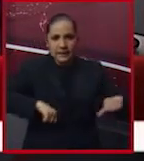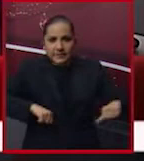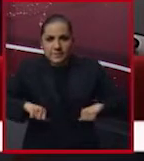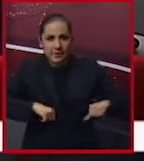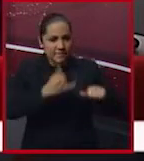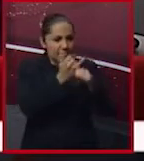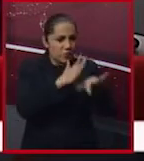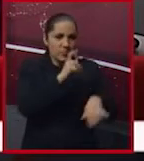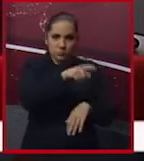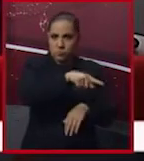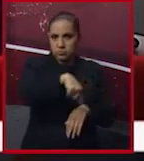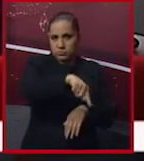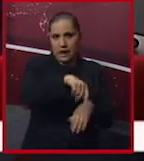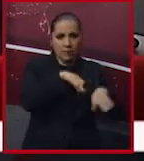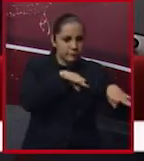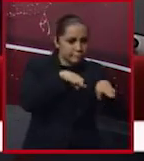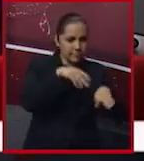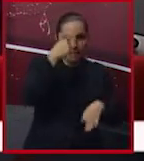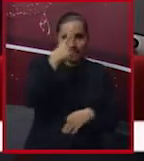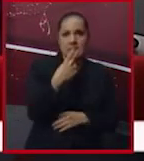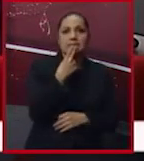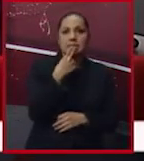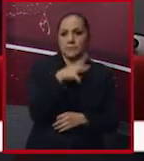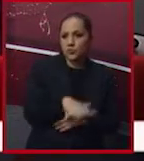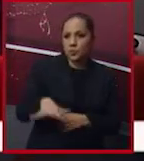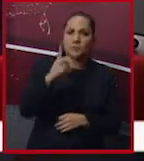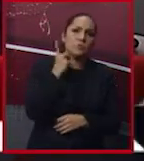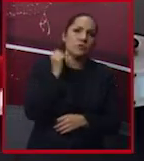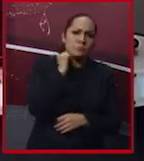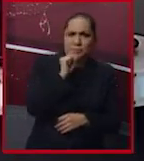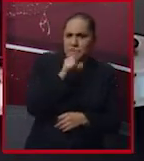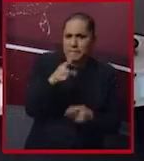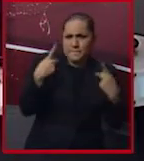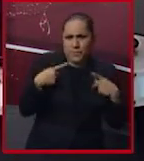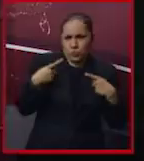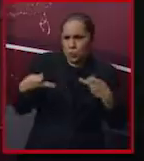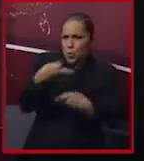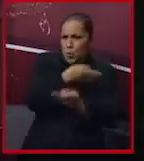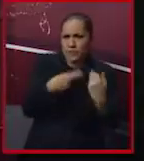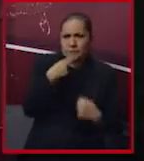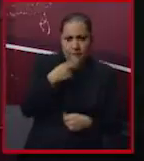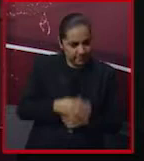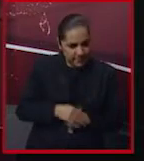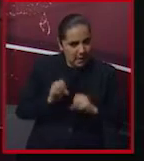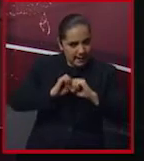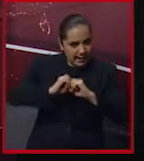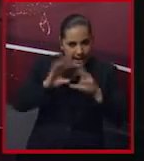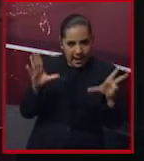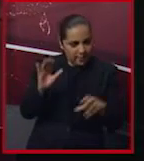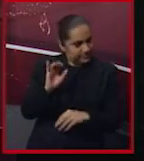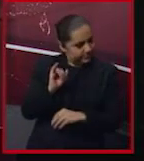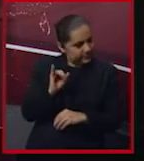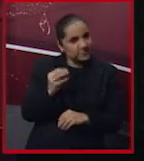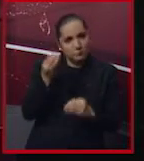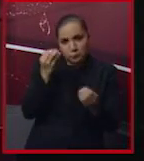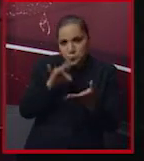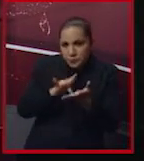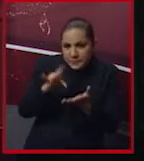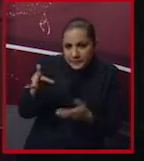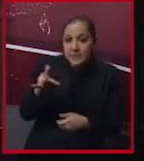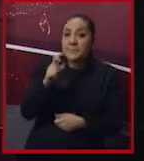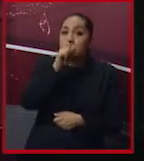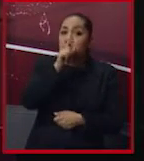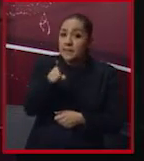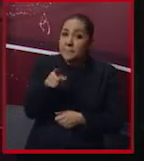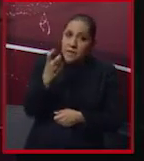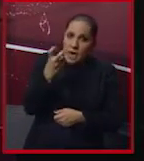trabajo legislativo y para la sociedad en general. Muchas gracias, y bueno, esa es yo creo que una de las formas en las que se